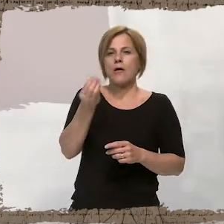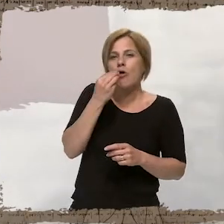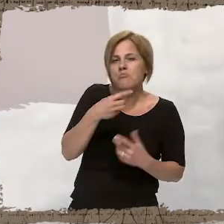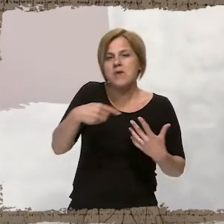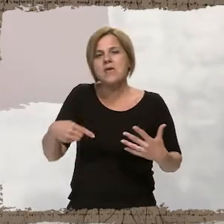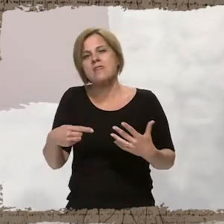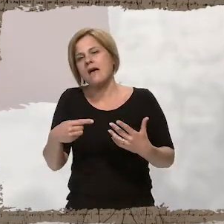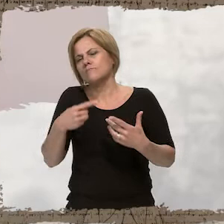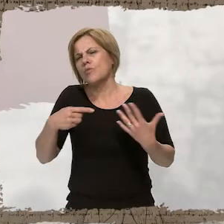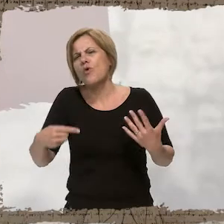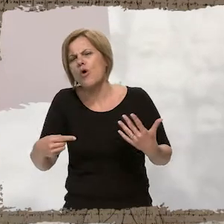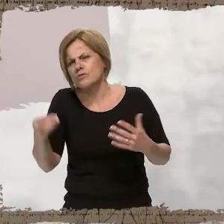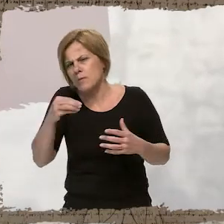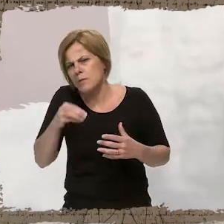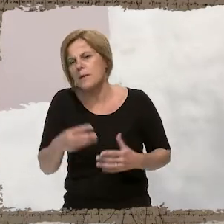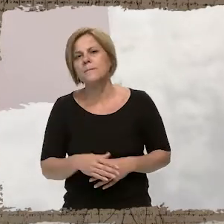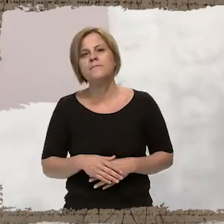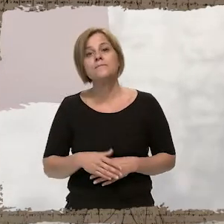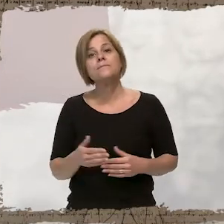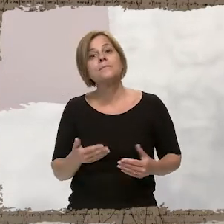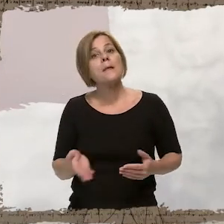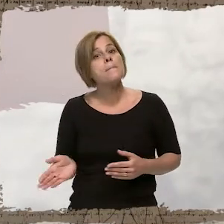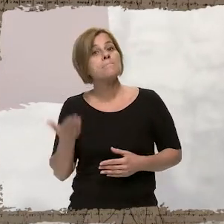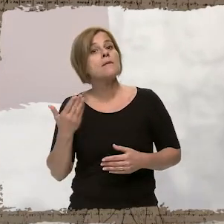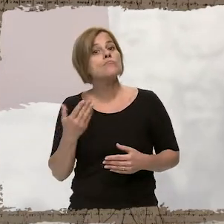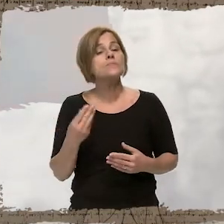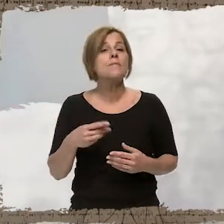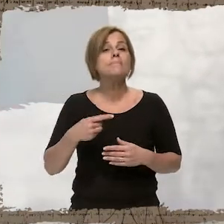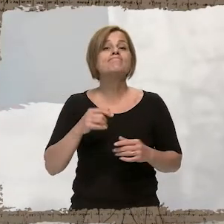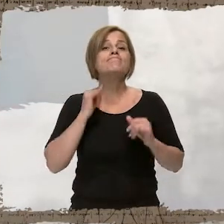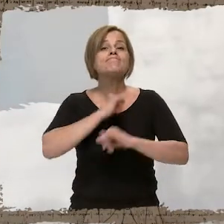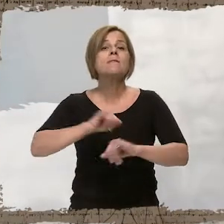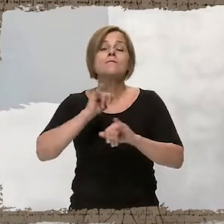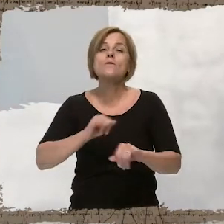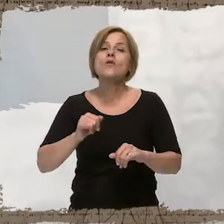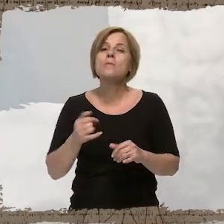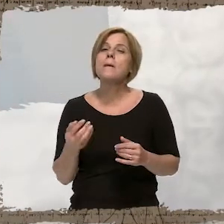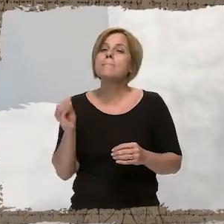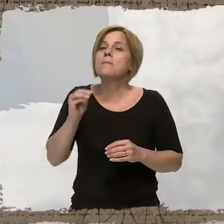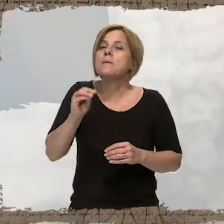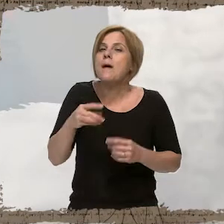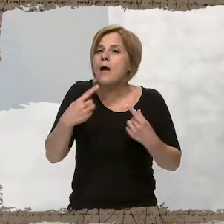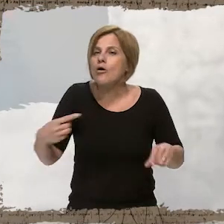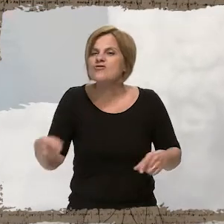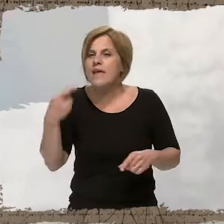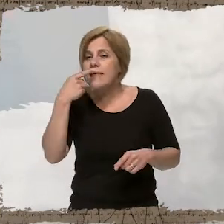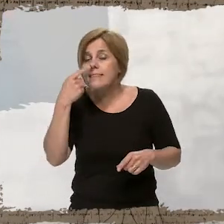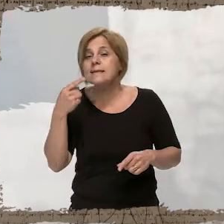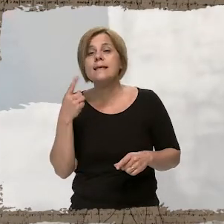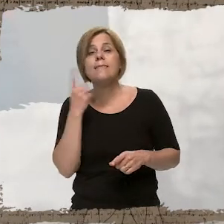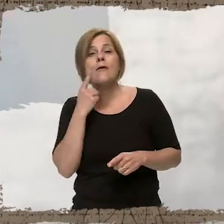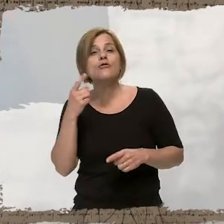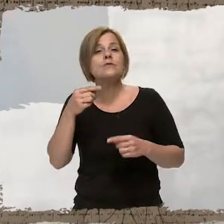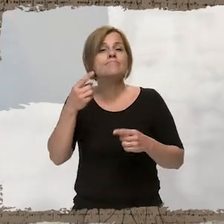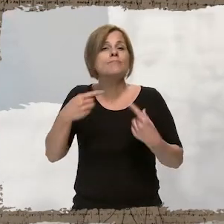palabras platos típicos y muchas cosas más así que vamos al siguiente informe a profundizar más sobre